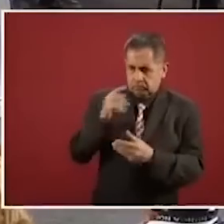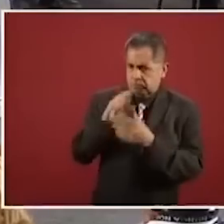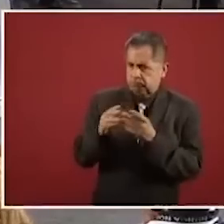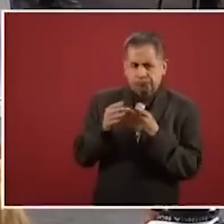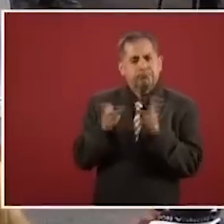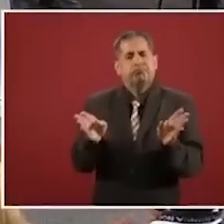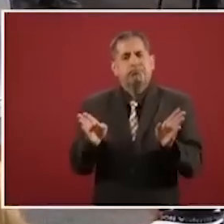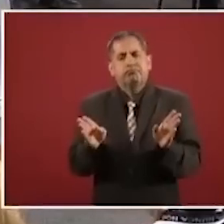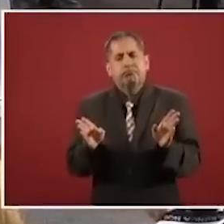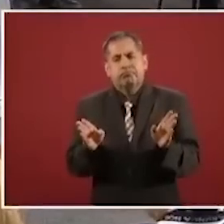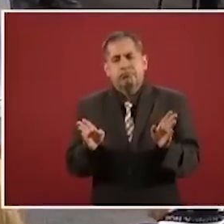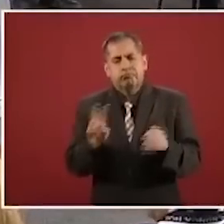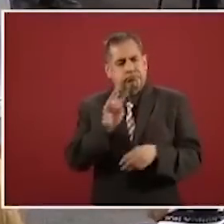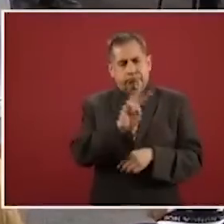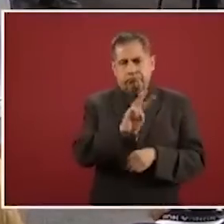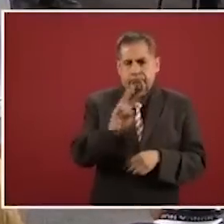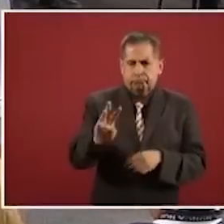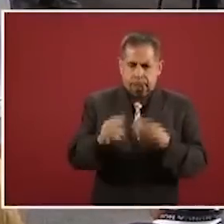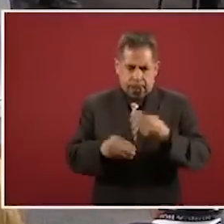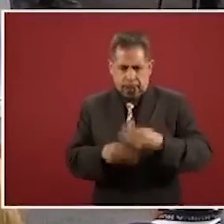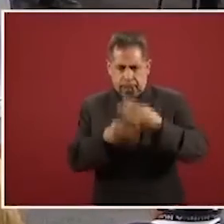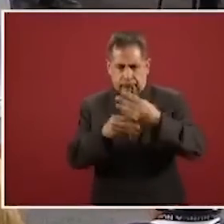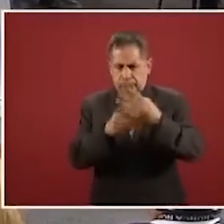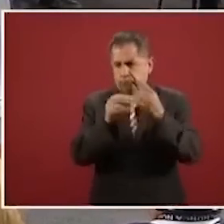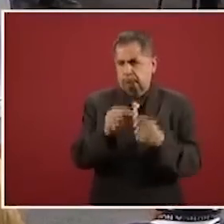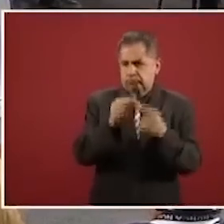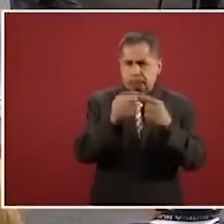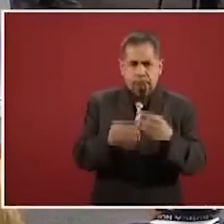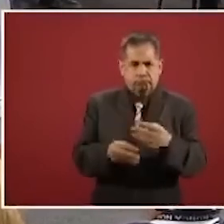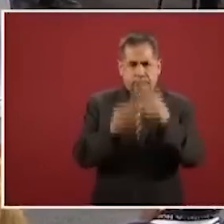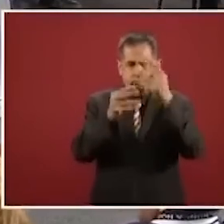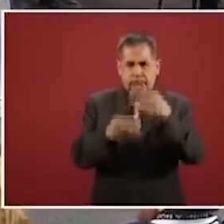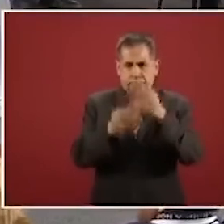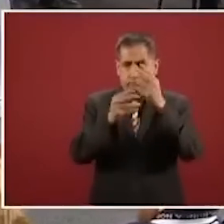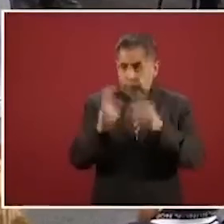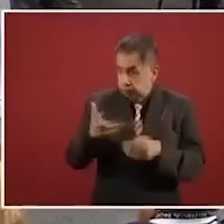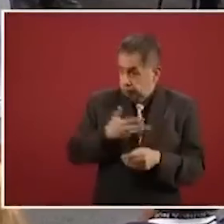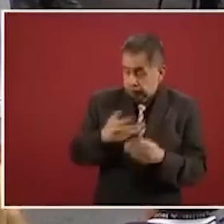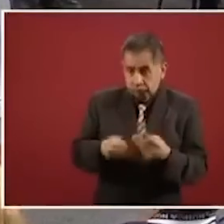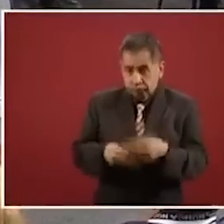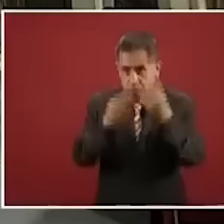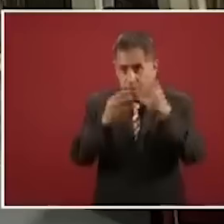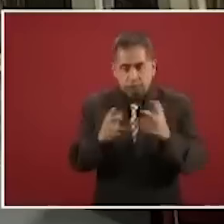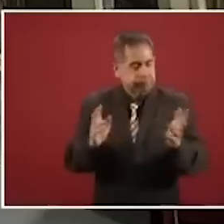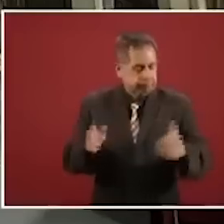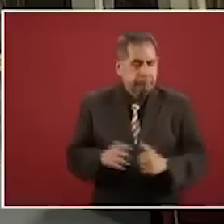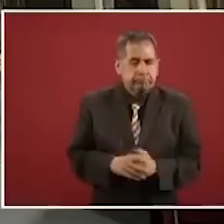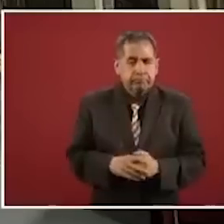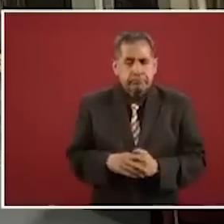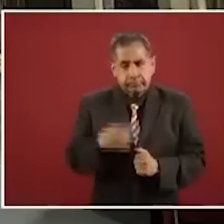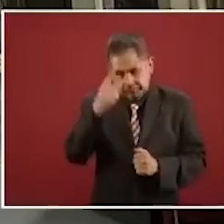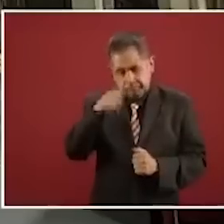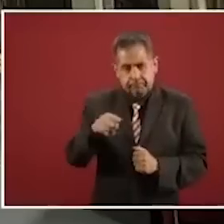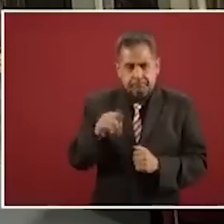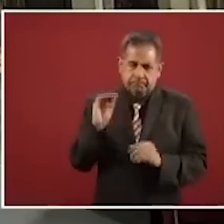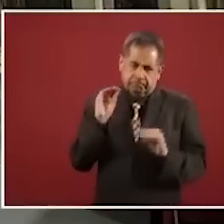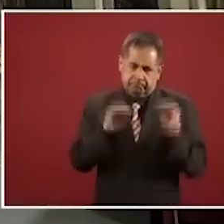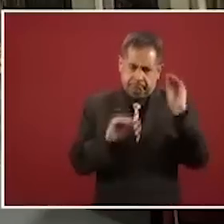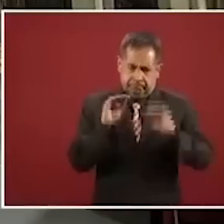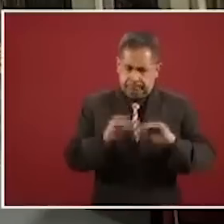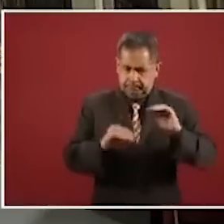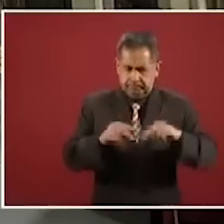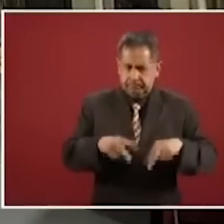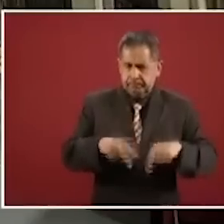abrir una página especial. ¿Ya se tiene? Sí, para que se tenga toda